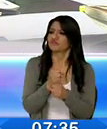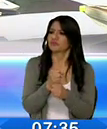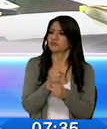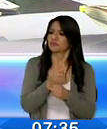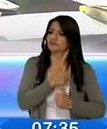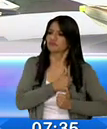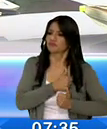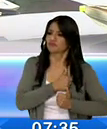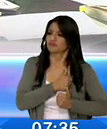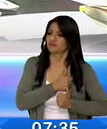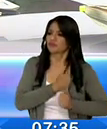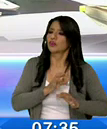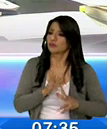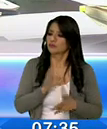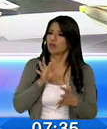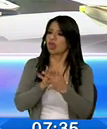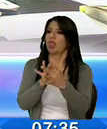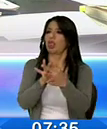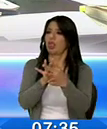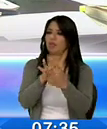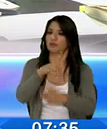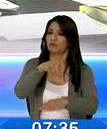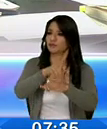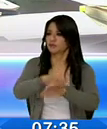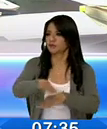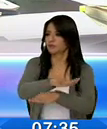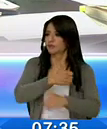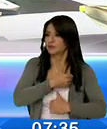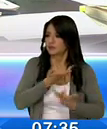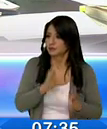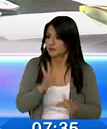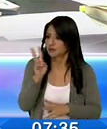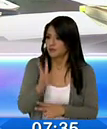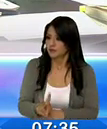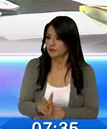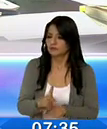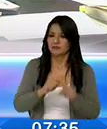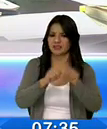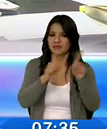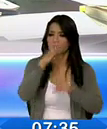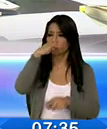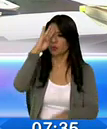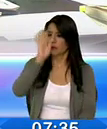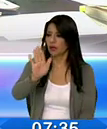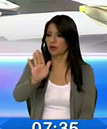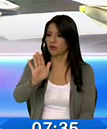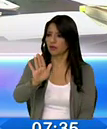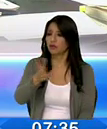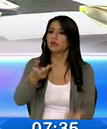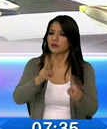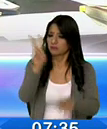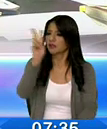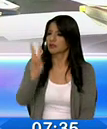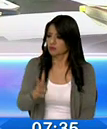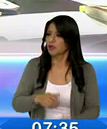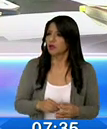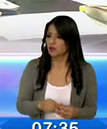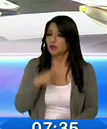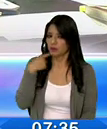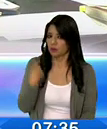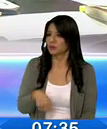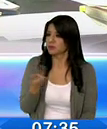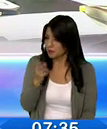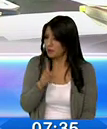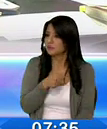Fuerzas Armadas corruptas, no profesionales de Venezuela, protegida por miles de cubanos en territorio venezolano y rusos